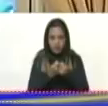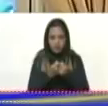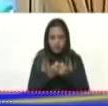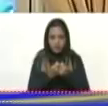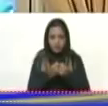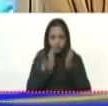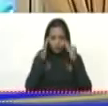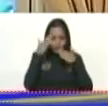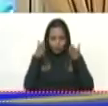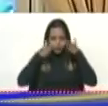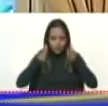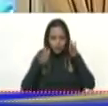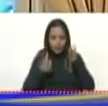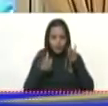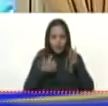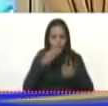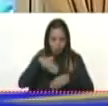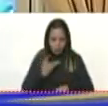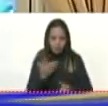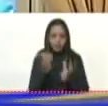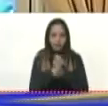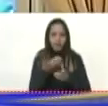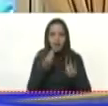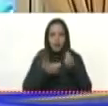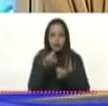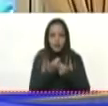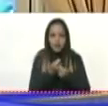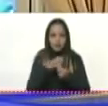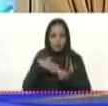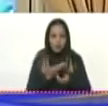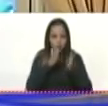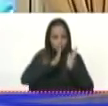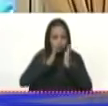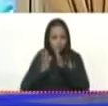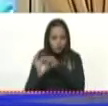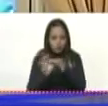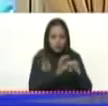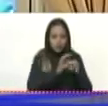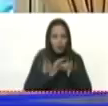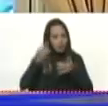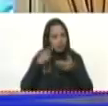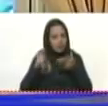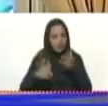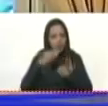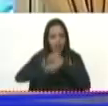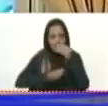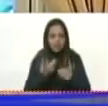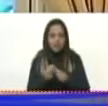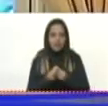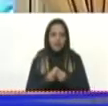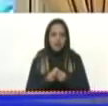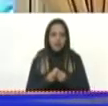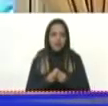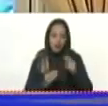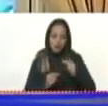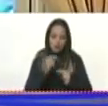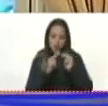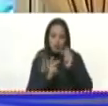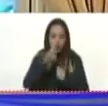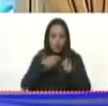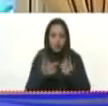concentrados en la recuperación económica, en la articulación de las distintas dimensiones de lo productivo, en la construcción de una